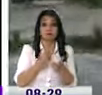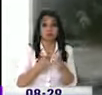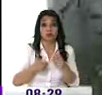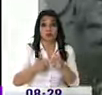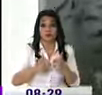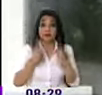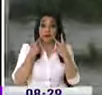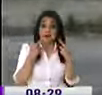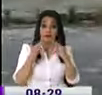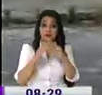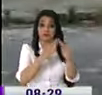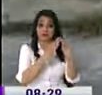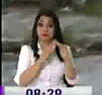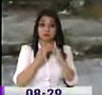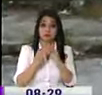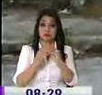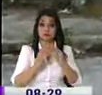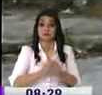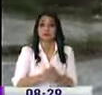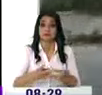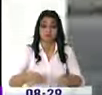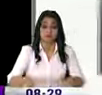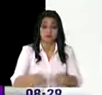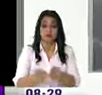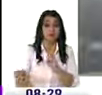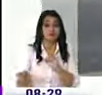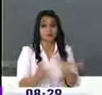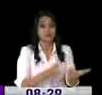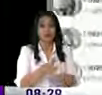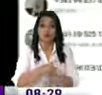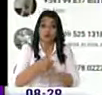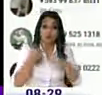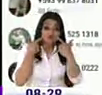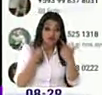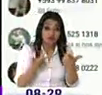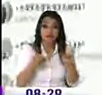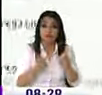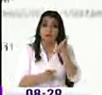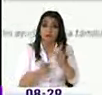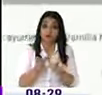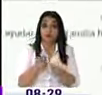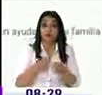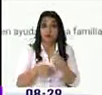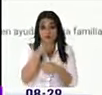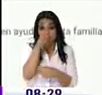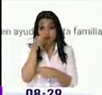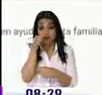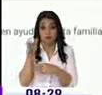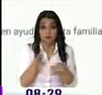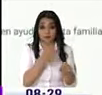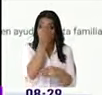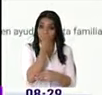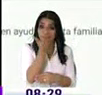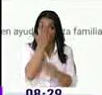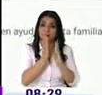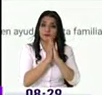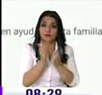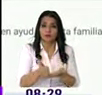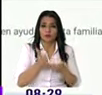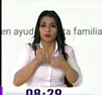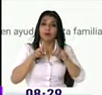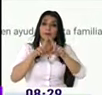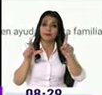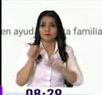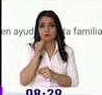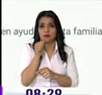conjunto habitacional, un terreno abandonado y los angelitos haciendo de las suyas. Buenos días, quería pedir ayuda a la empresa de agua potable